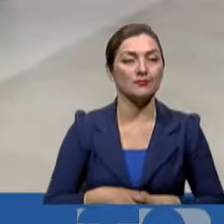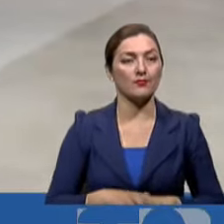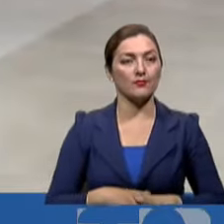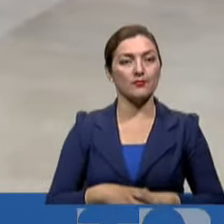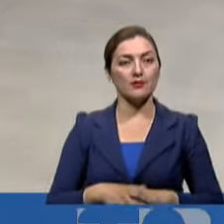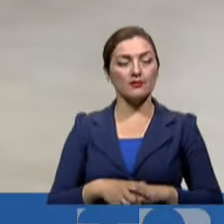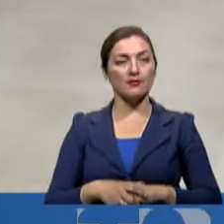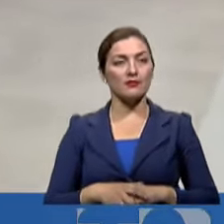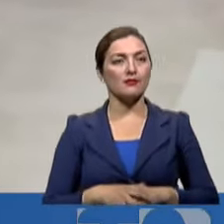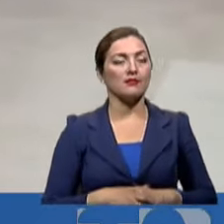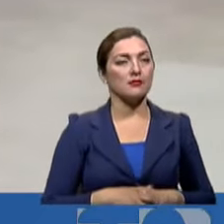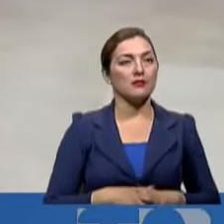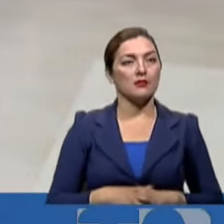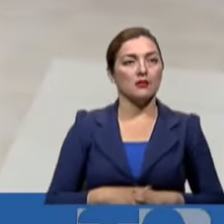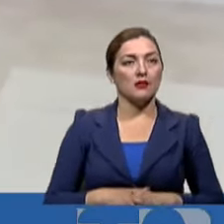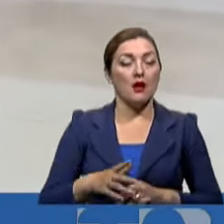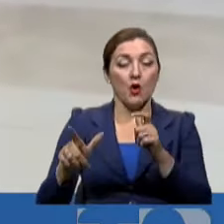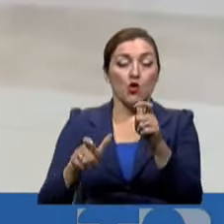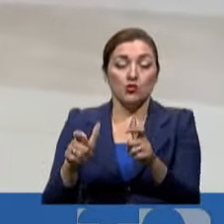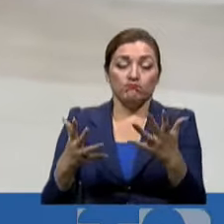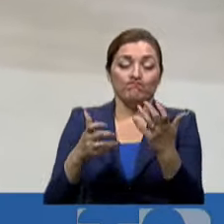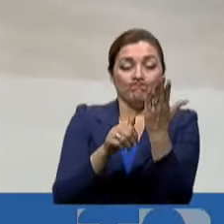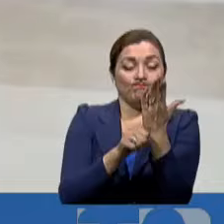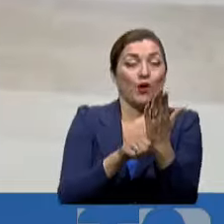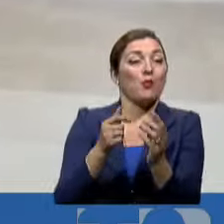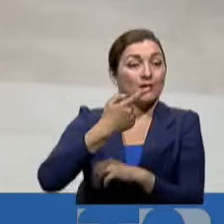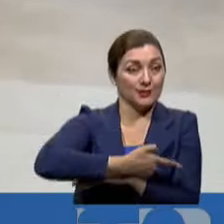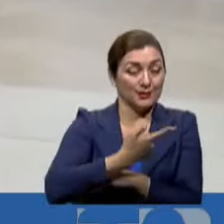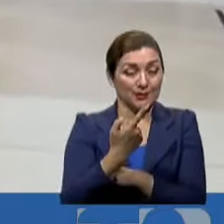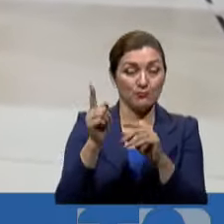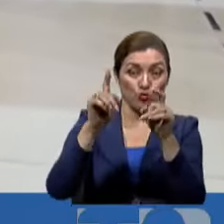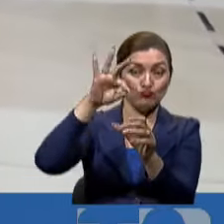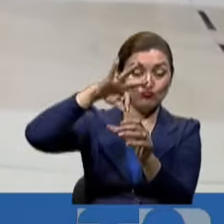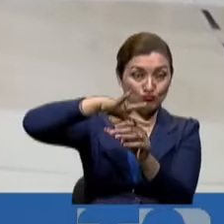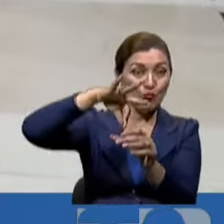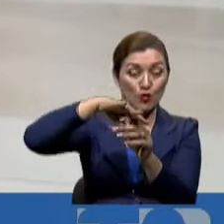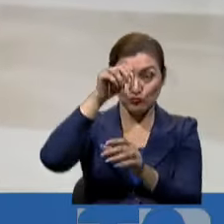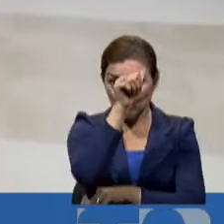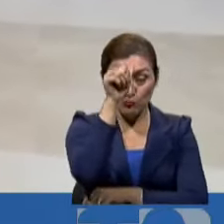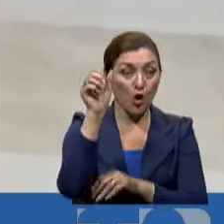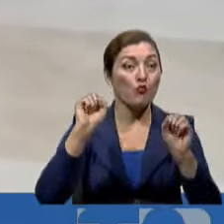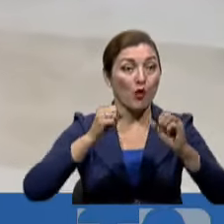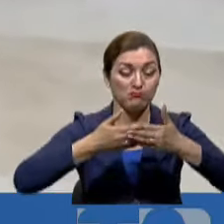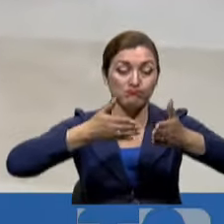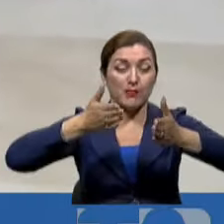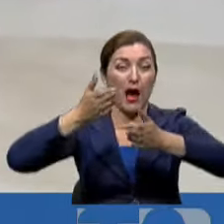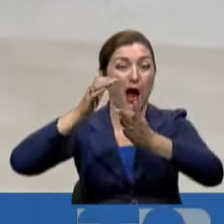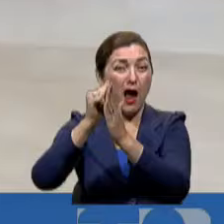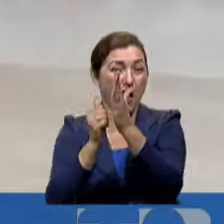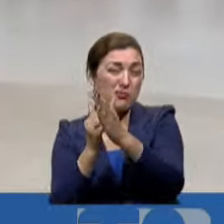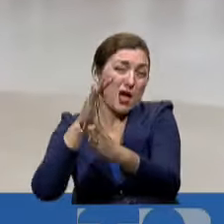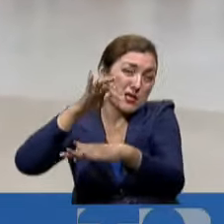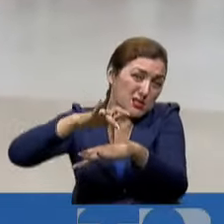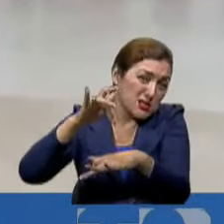aquellas personas que deseen sacar su cédula el día de la consulta popular, ese domingo, ¿también tendrán que agendar cita